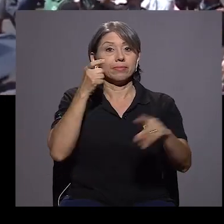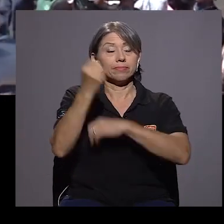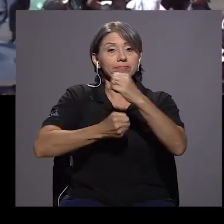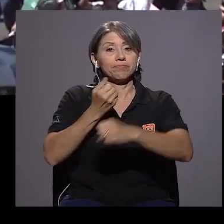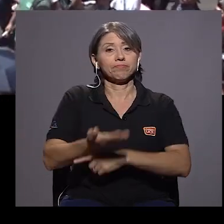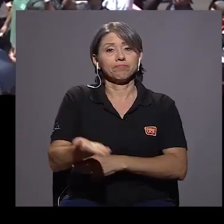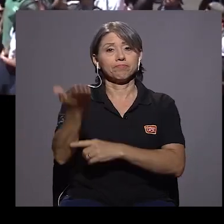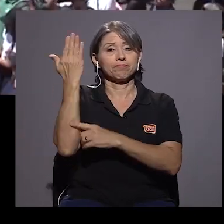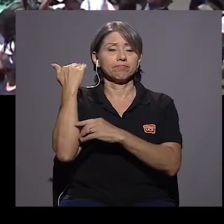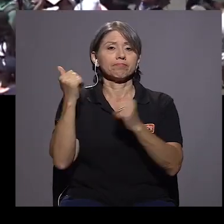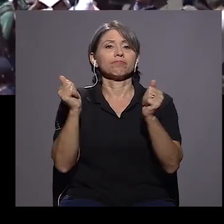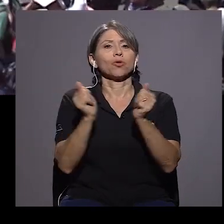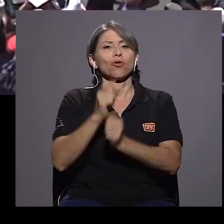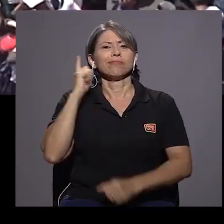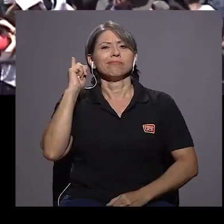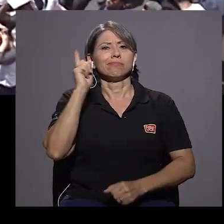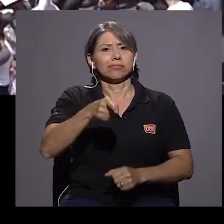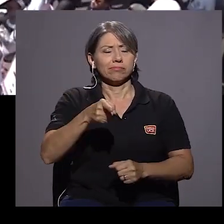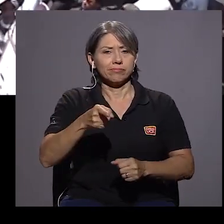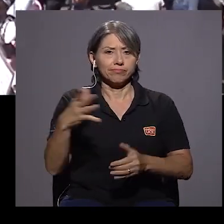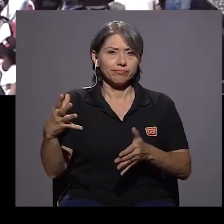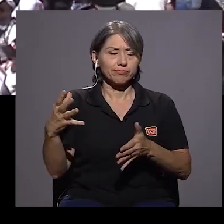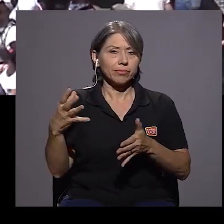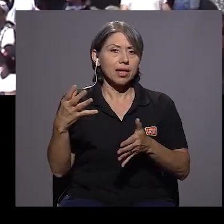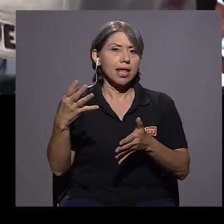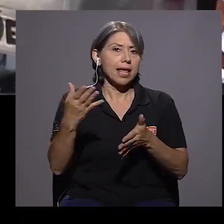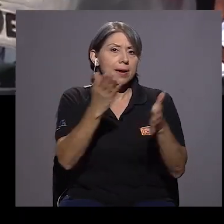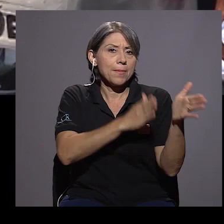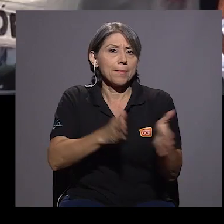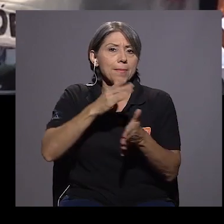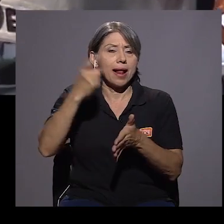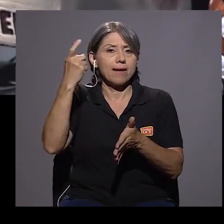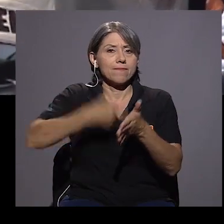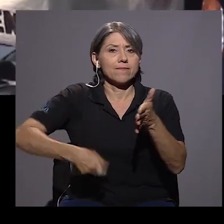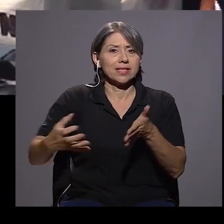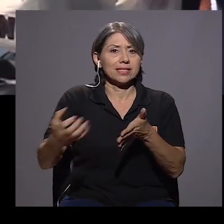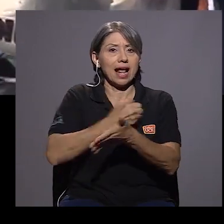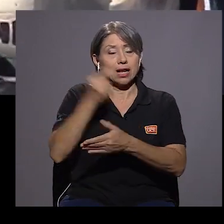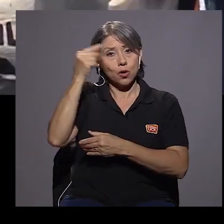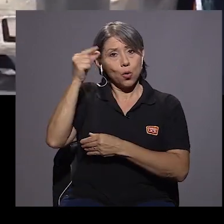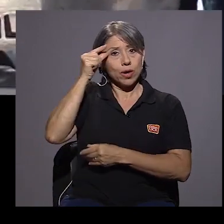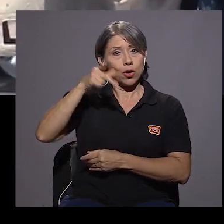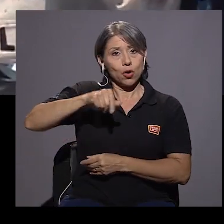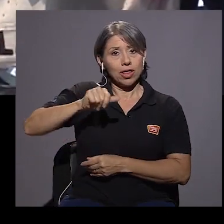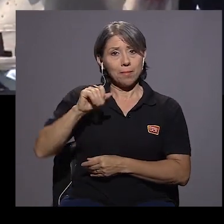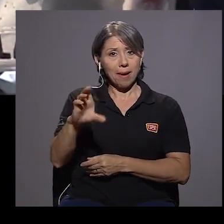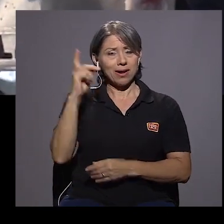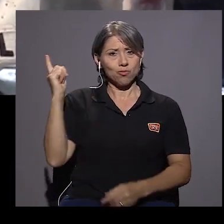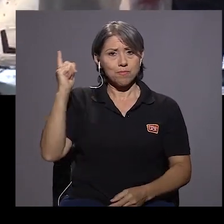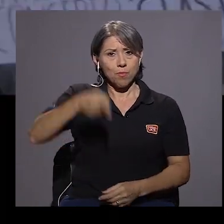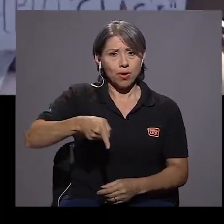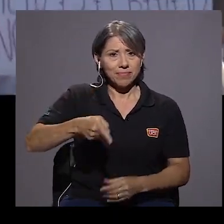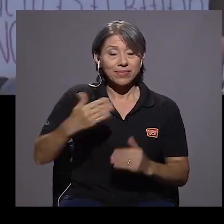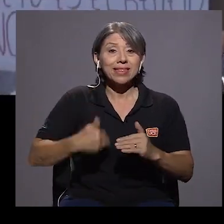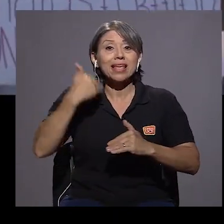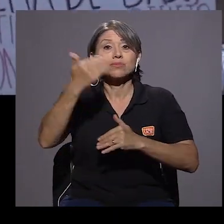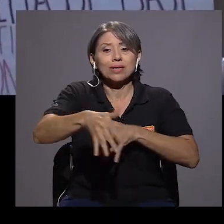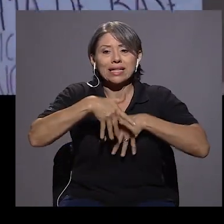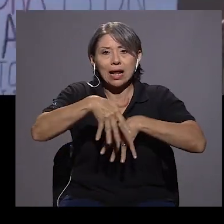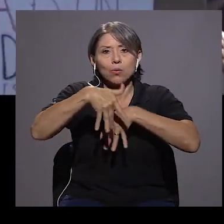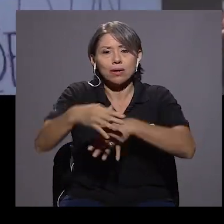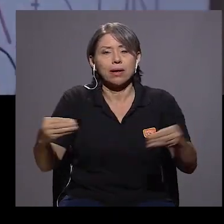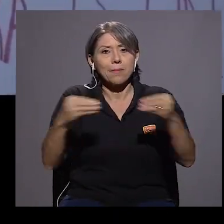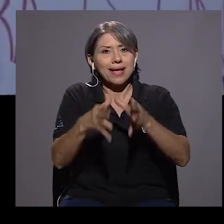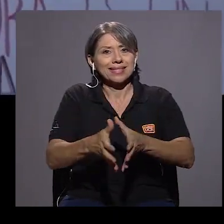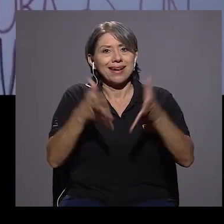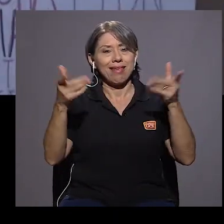Desde el año pasado, con la imposición del plan fiscal que impone el gobierno del PAC, luego de la huelga más grande que ha visto